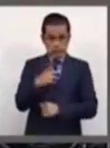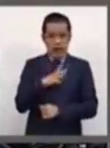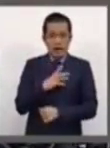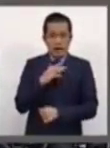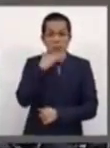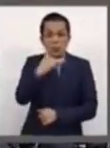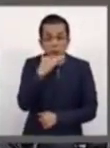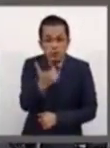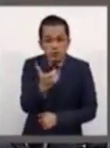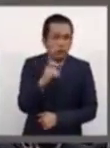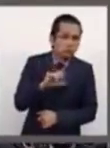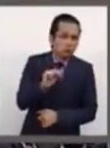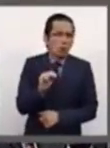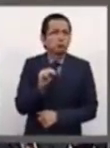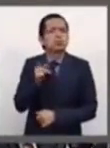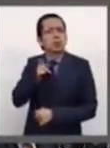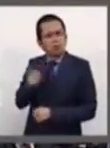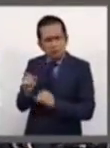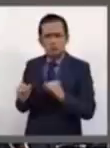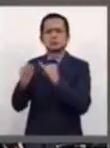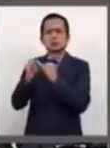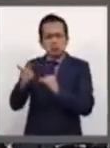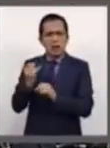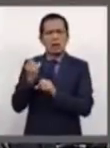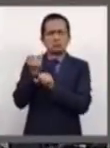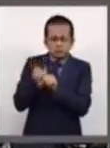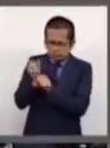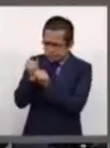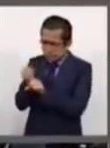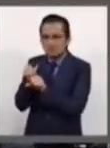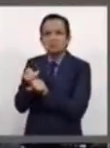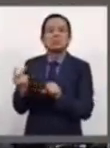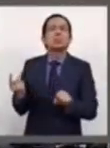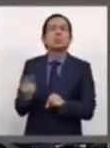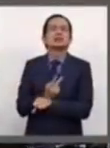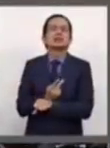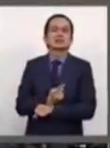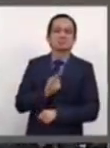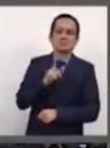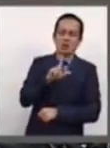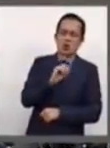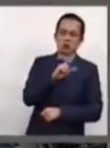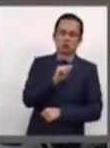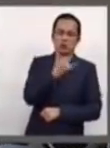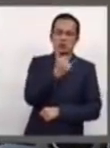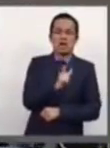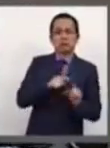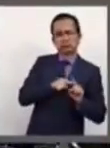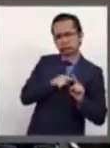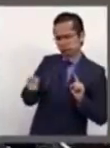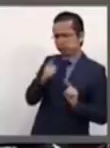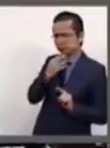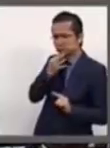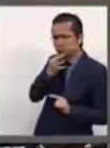sí, en ese contexto empieza a recibir amenazas desde el príncipe Lozoya, porque se cree un